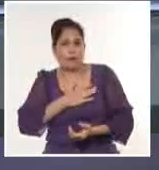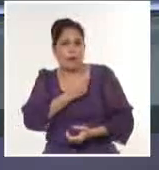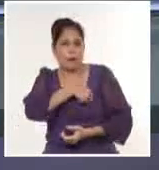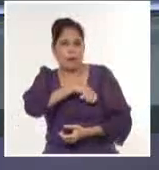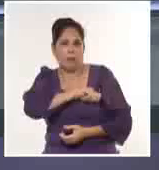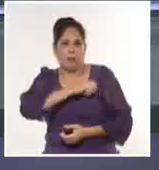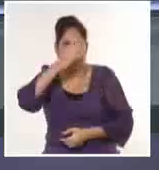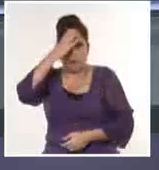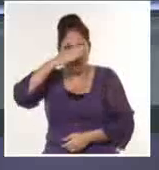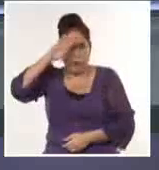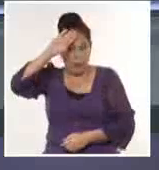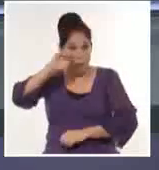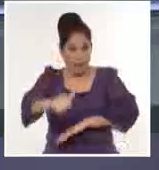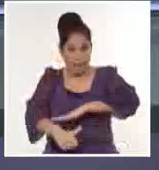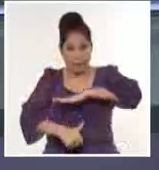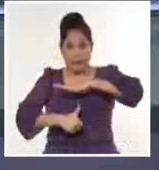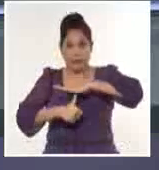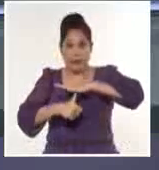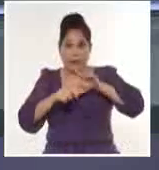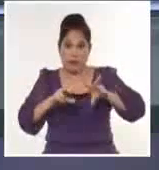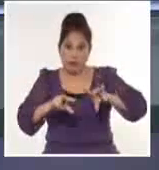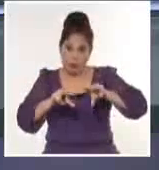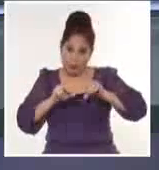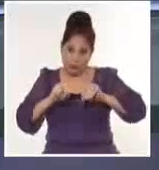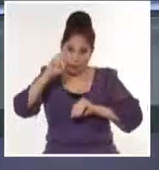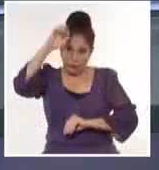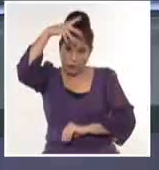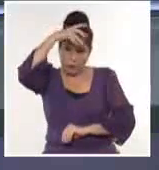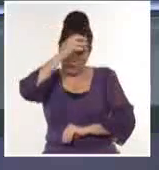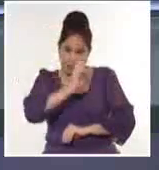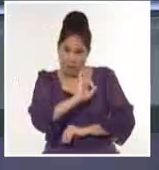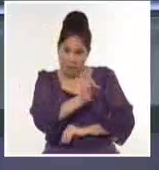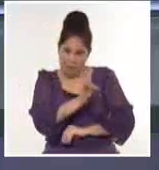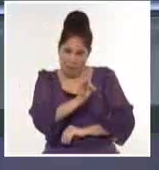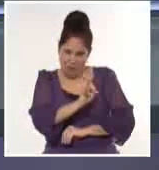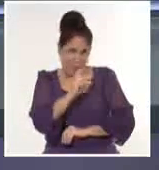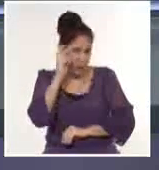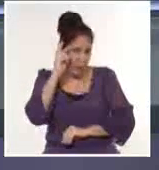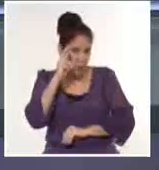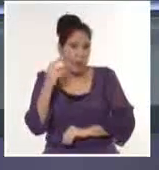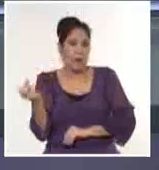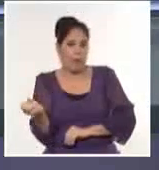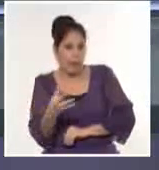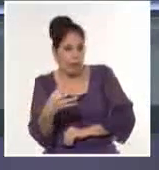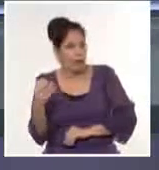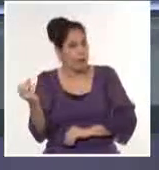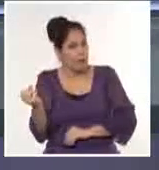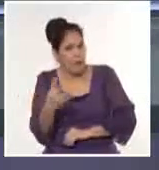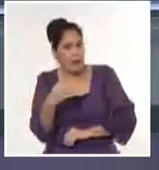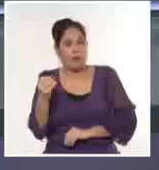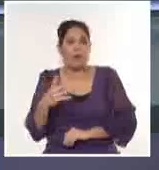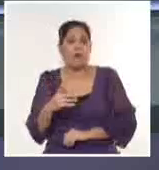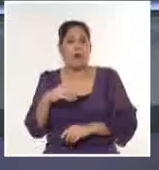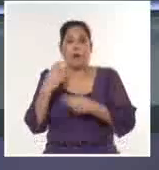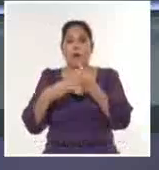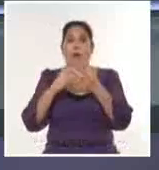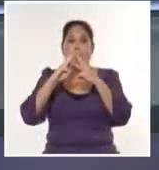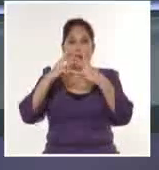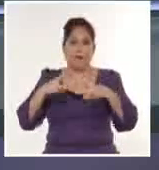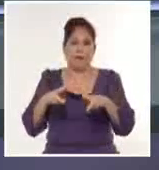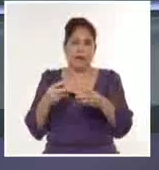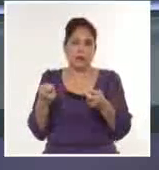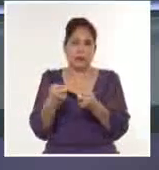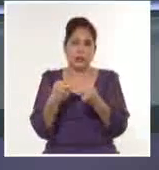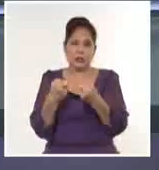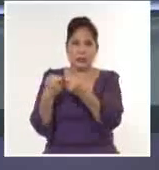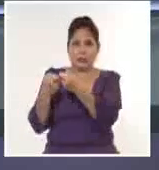Cuba. El presidente, que ha regresado a la Casa Blanca, es el mismo que acudiendo a la mentira y la manipulación en una guerra mediática que no cesa, además